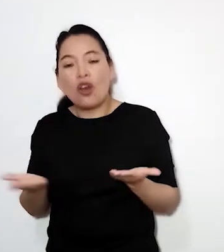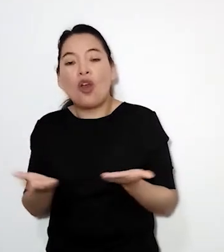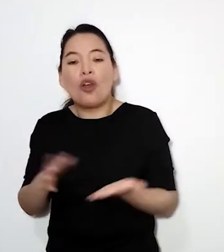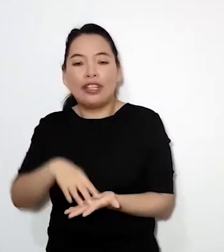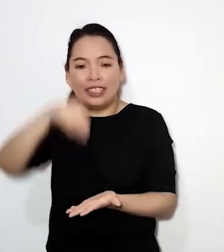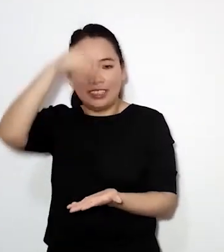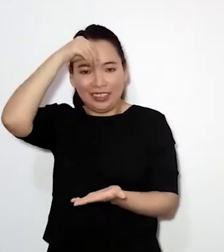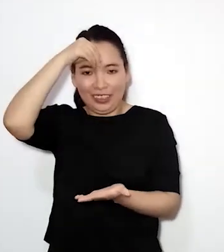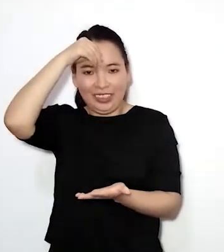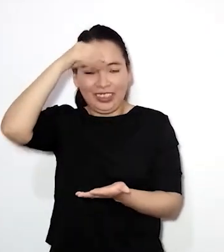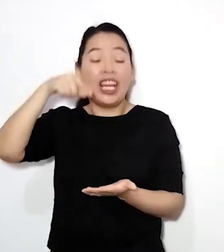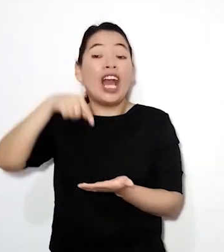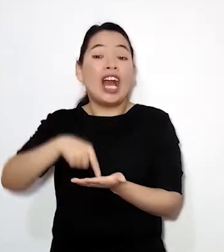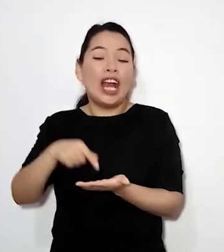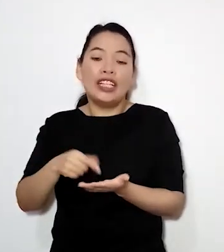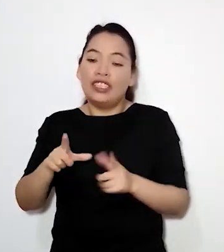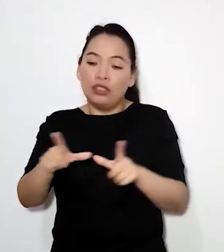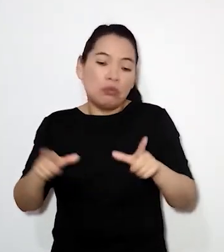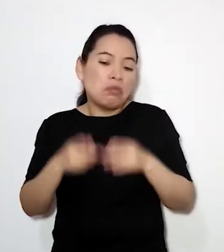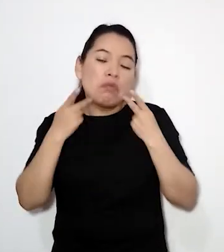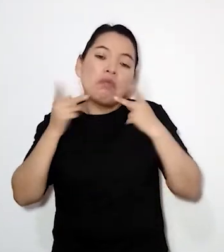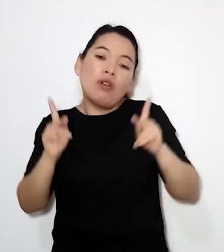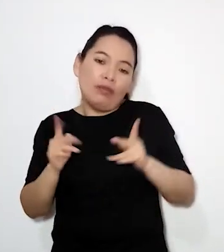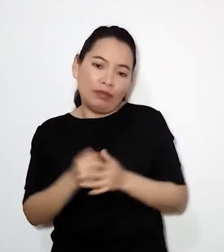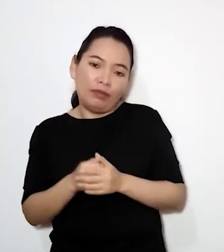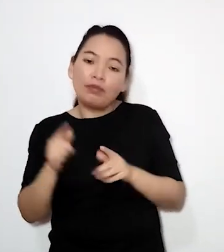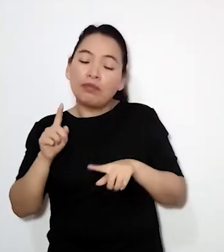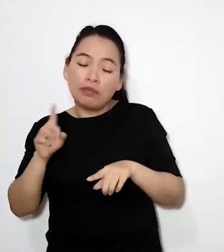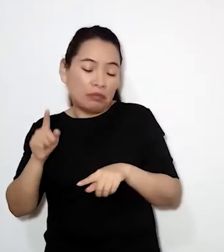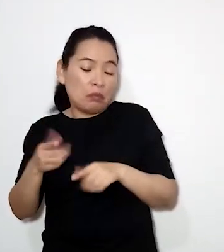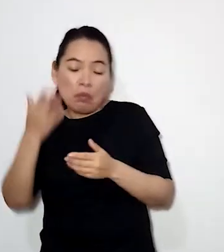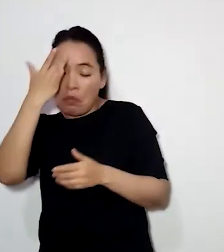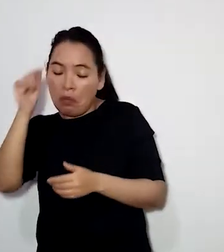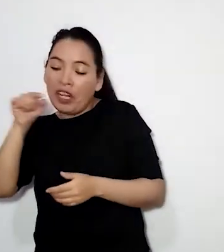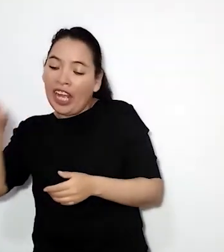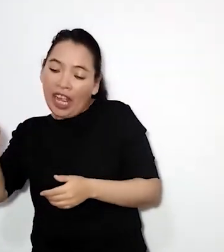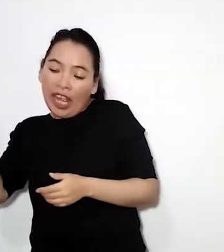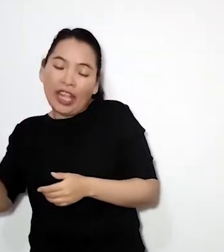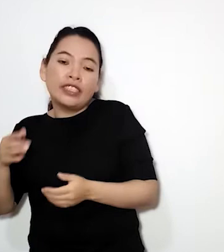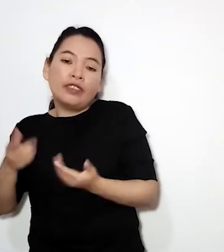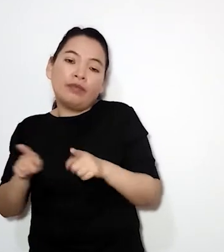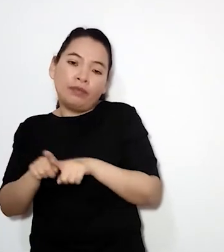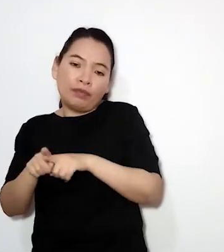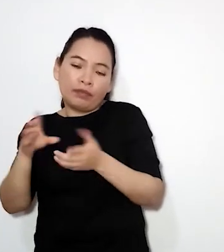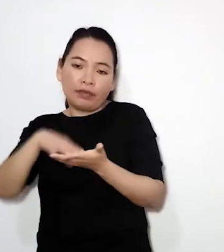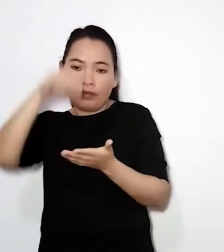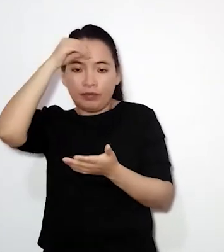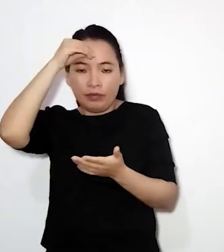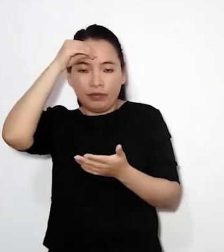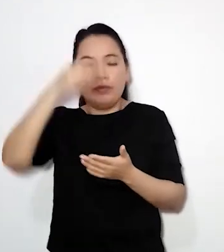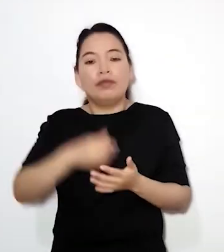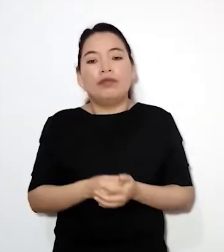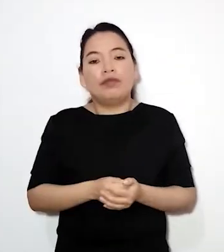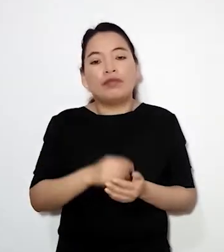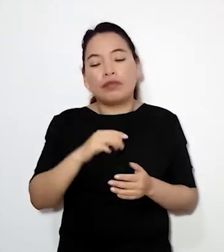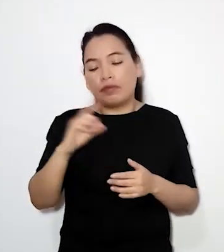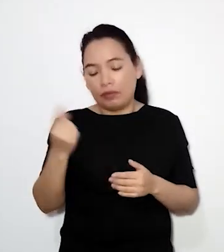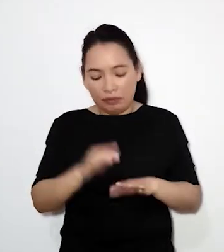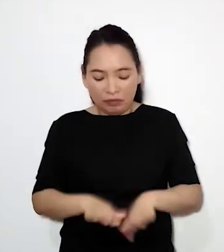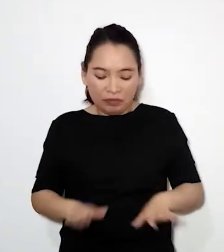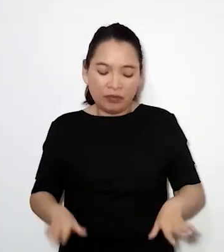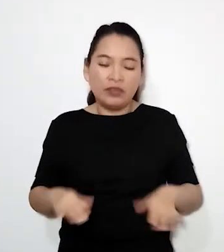son entornos de aprendizaje, y con otras personas más allá de las y los niños, ¿no? En el informe se